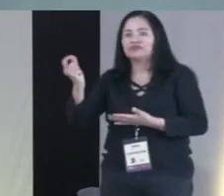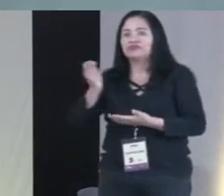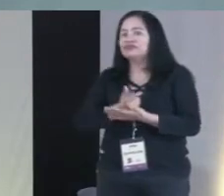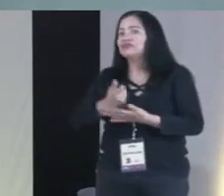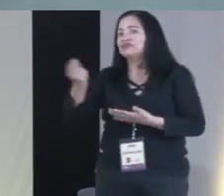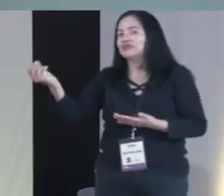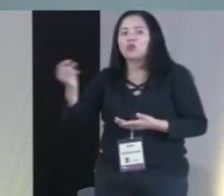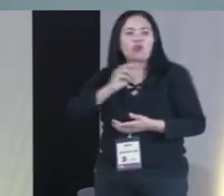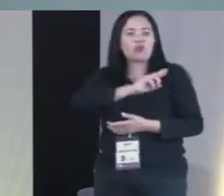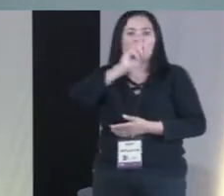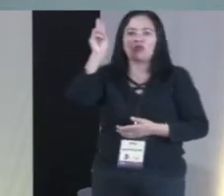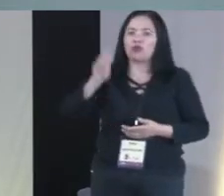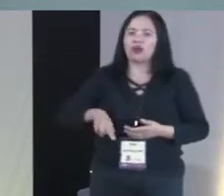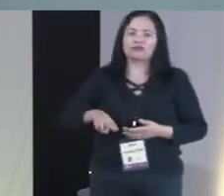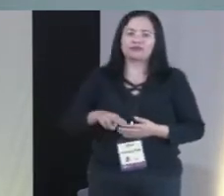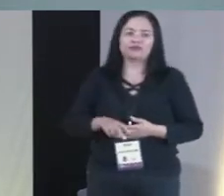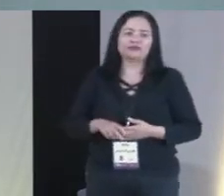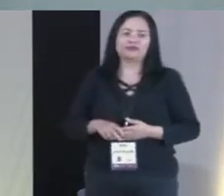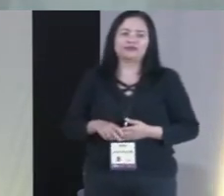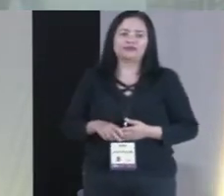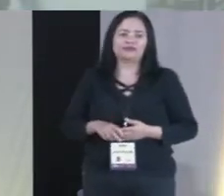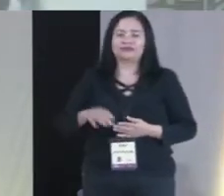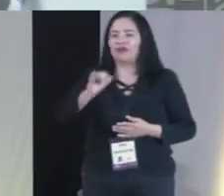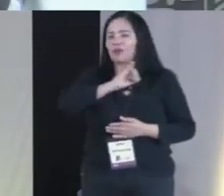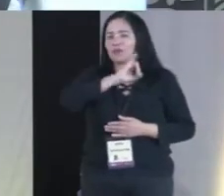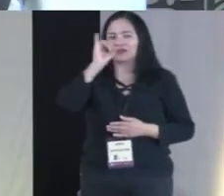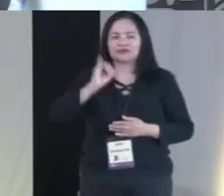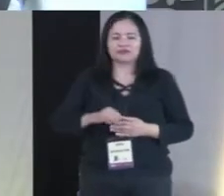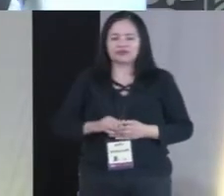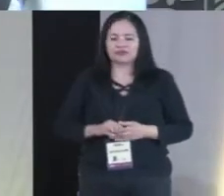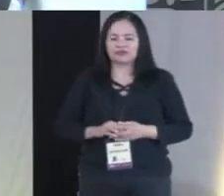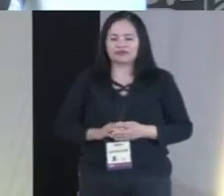Jamás. Nunca. Jamás.